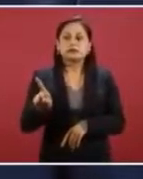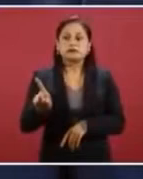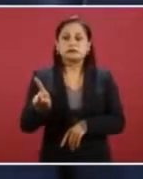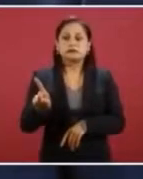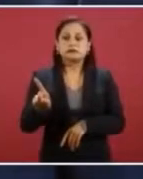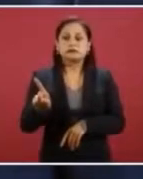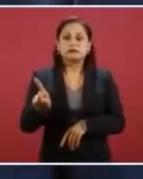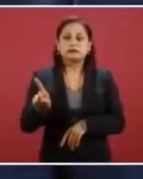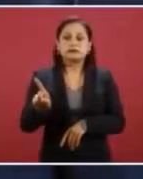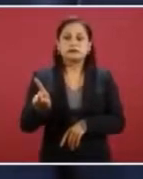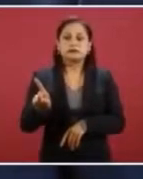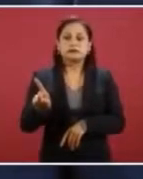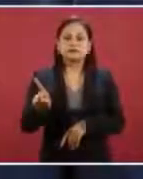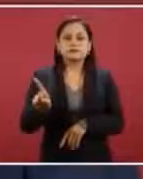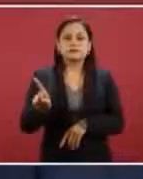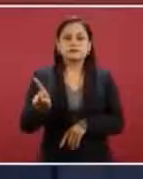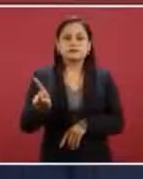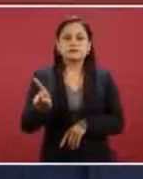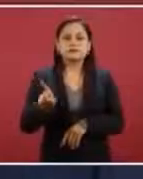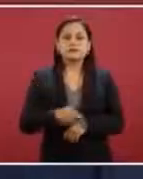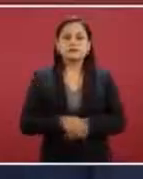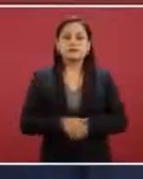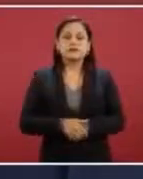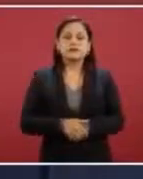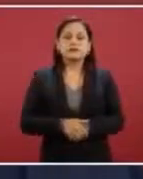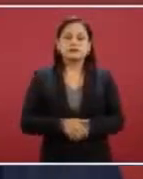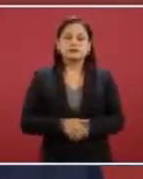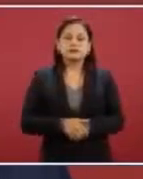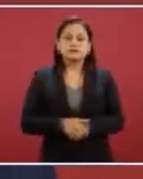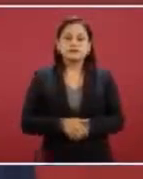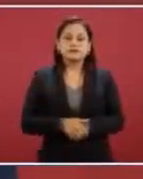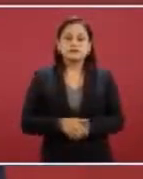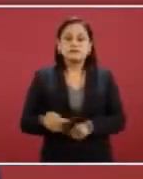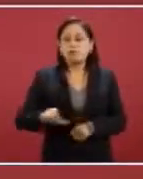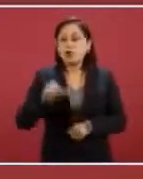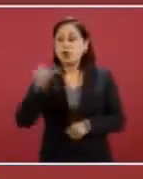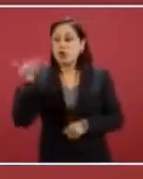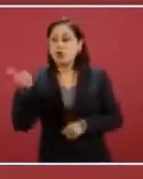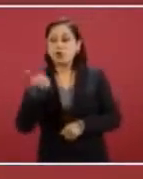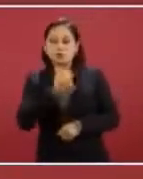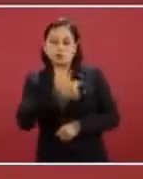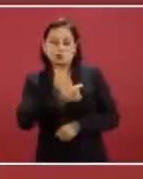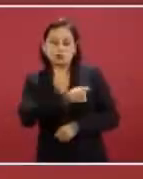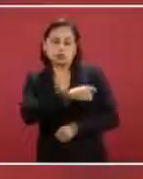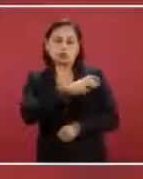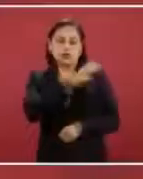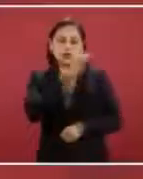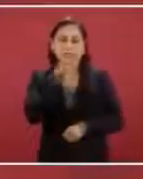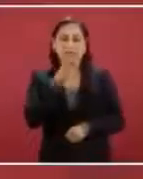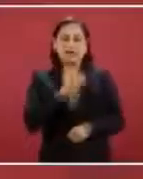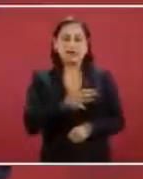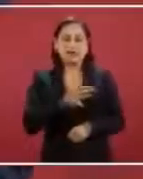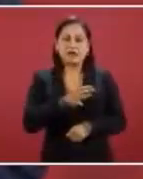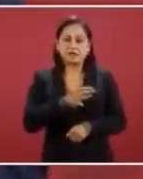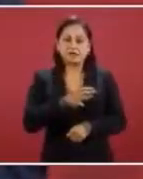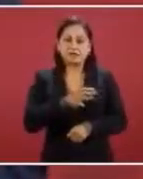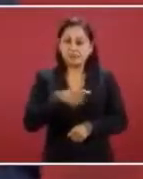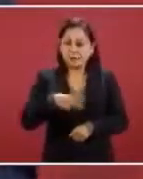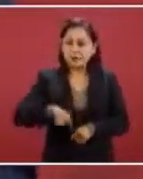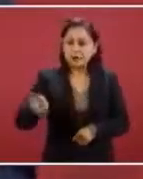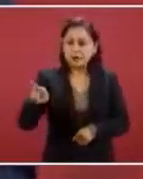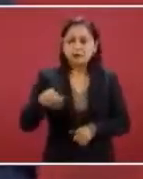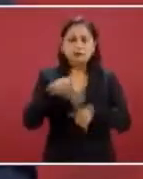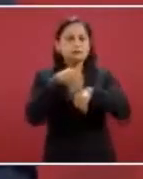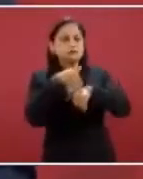manera brutal hacían otros generales que arrasaban los pueblos